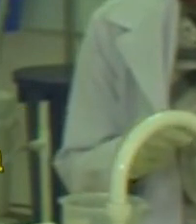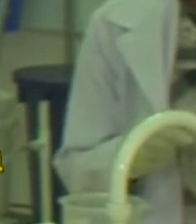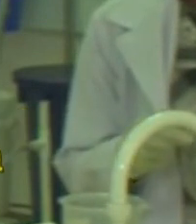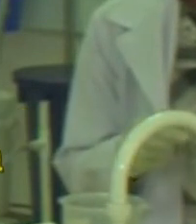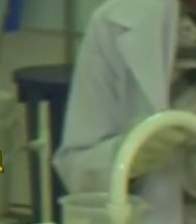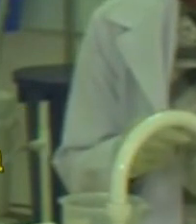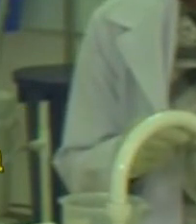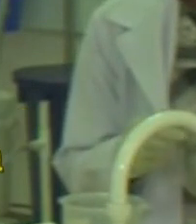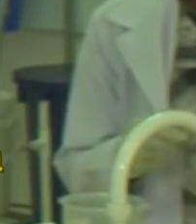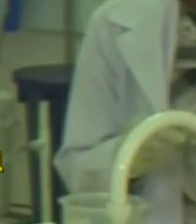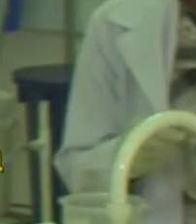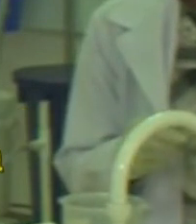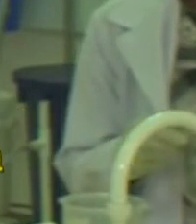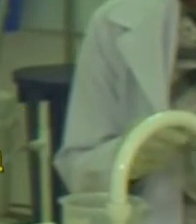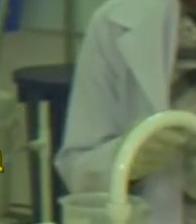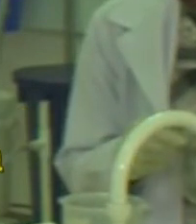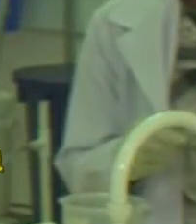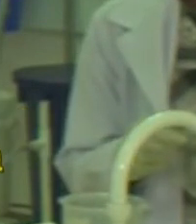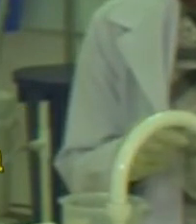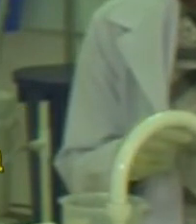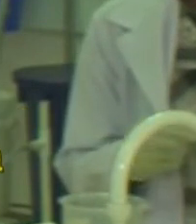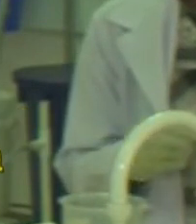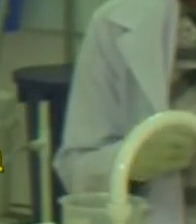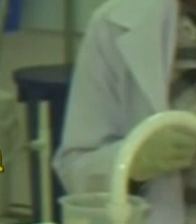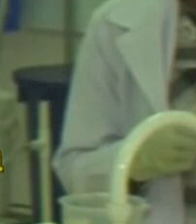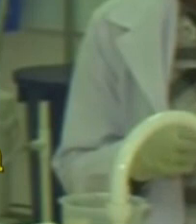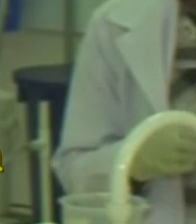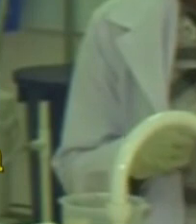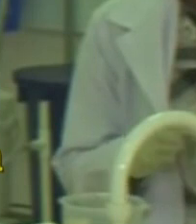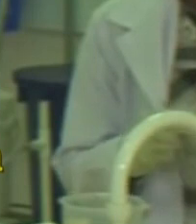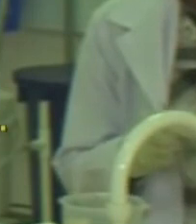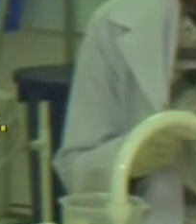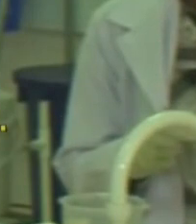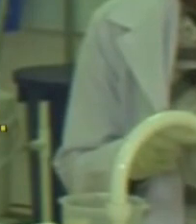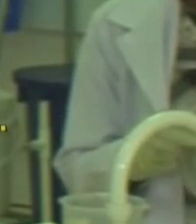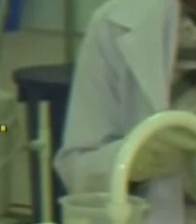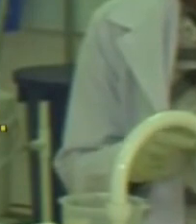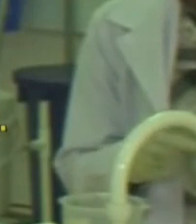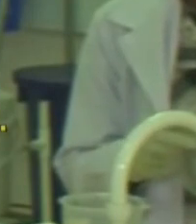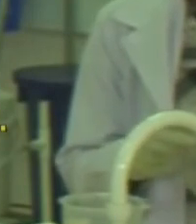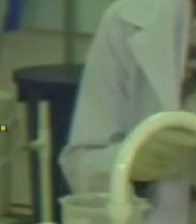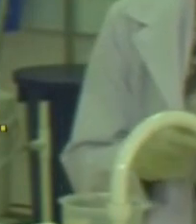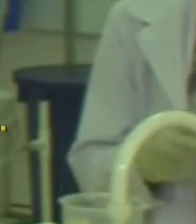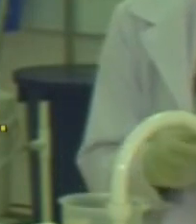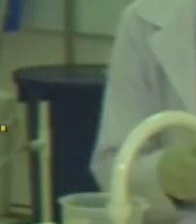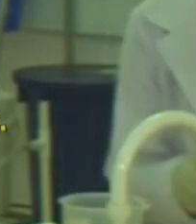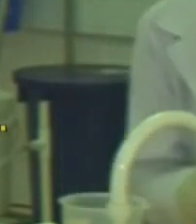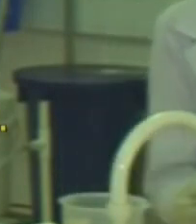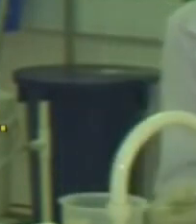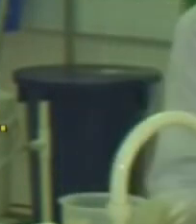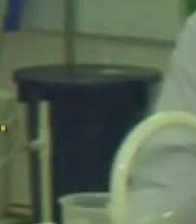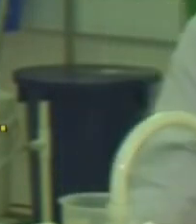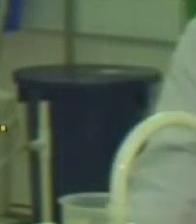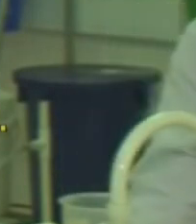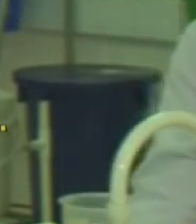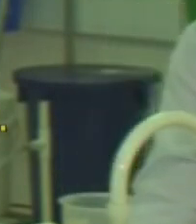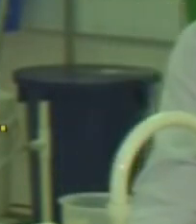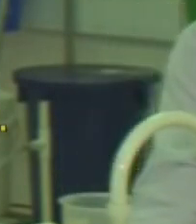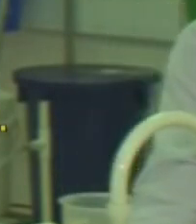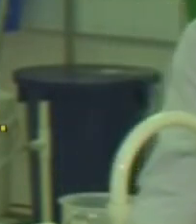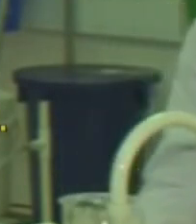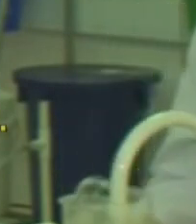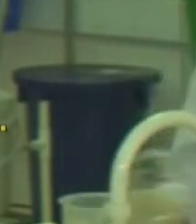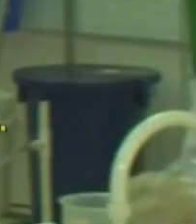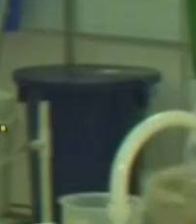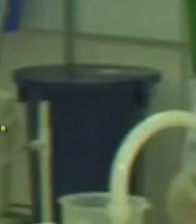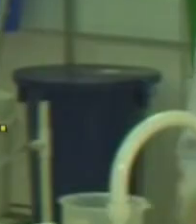9 million households. Then imagine in Kenya, Uganda, Ethiopia, Sub-Saharan Africa, India and elsewhere. So the